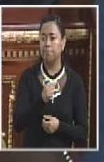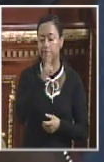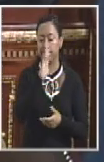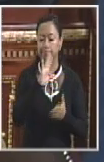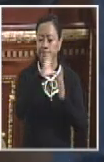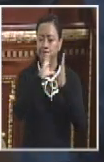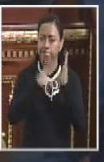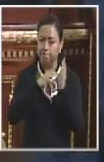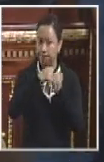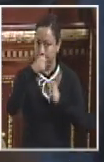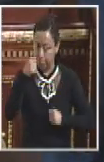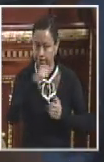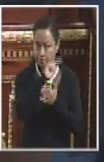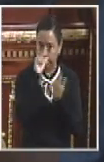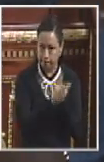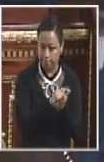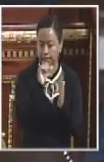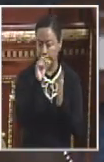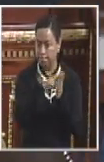el reglamento correspondiente.